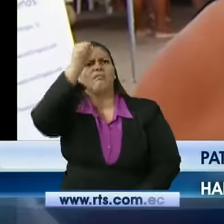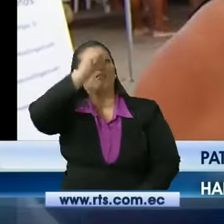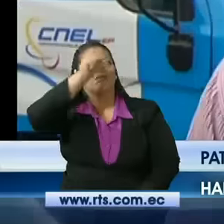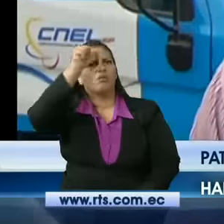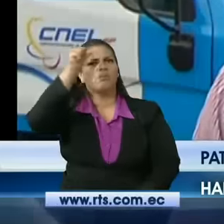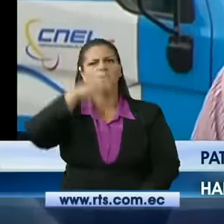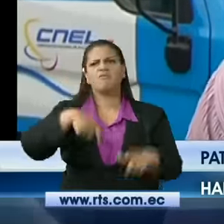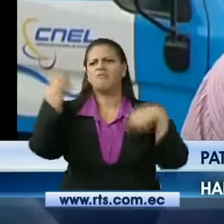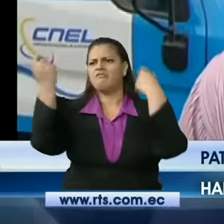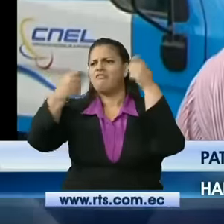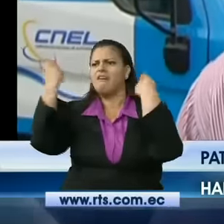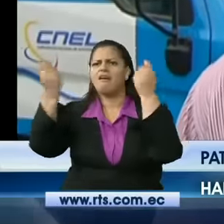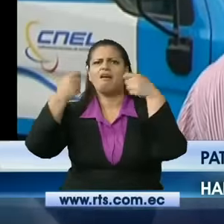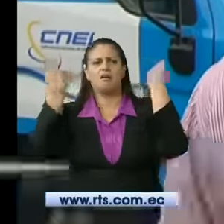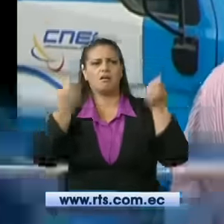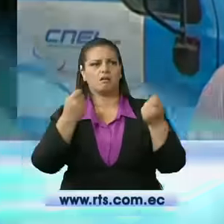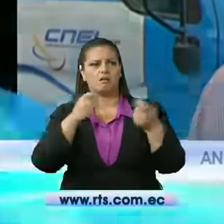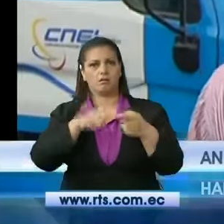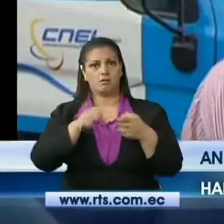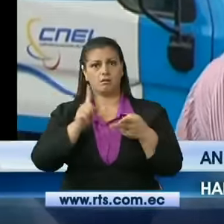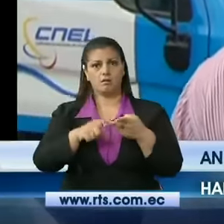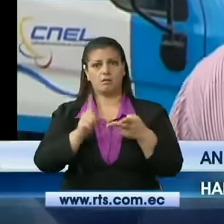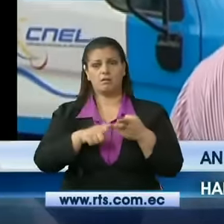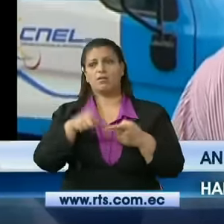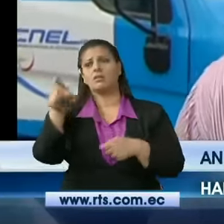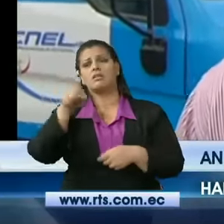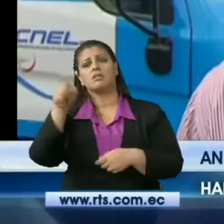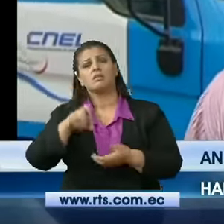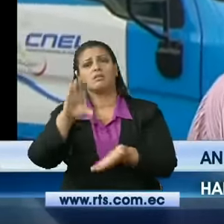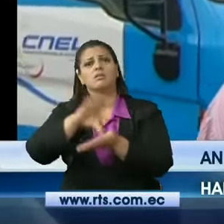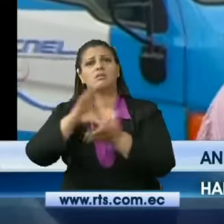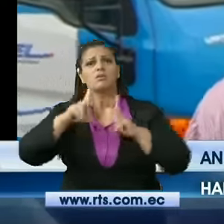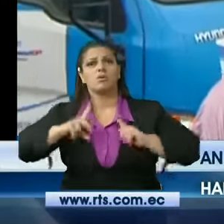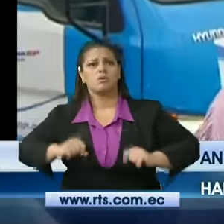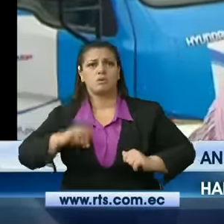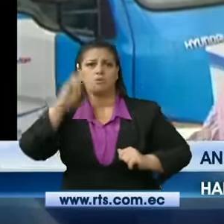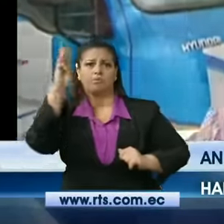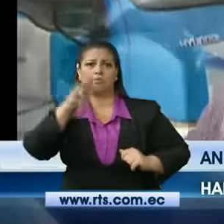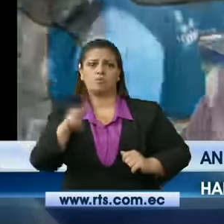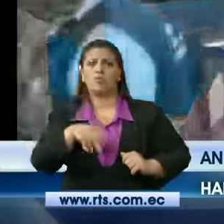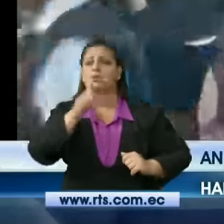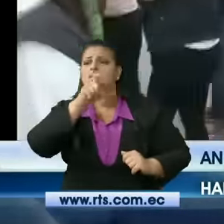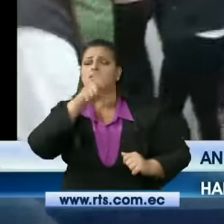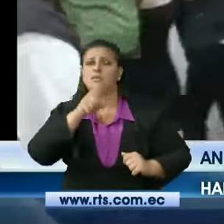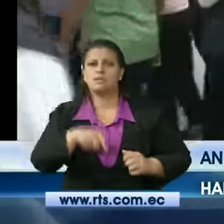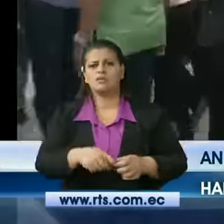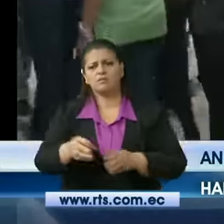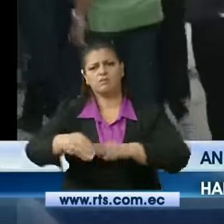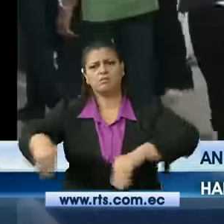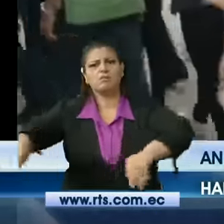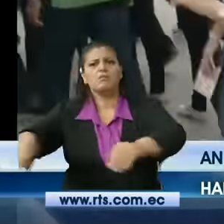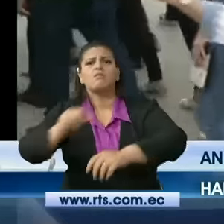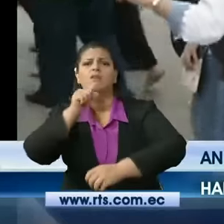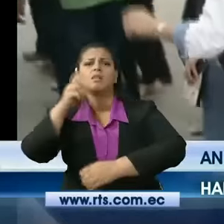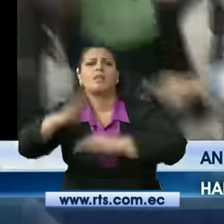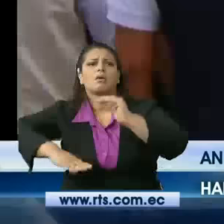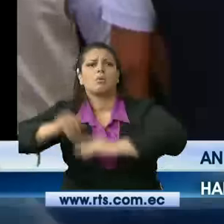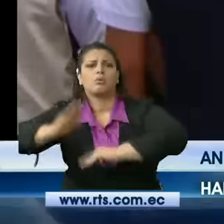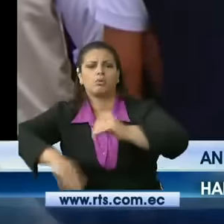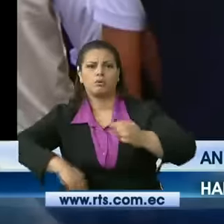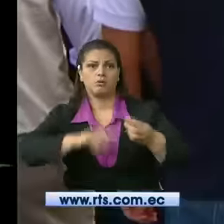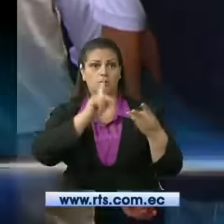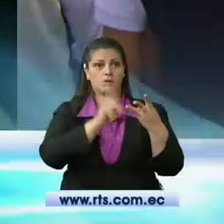discoteca? Bueno, tenemos la necesidad del subcentro tipo C, como saben ya está el terreno. Tenemos necesidad también de transporte